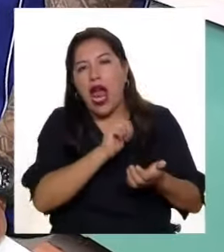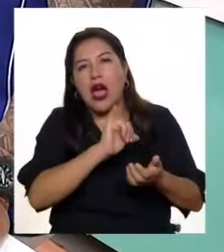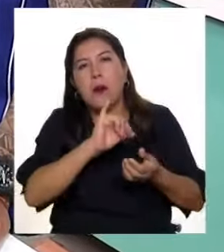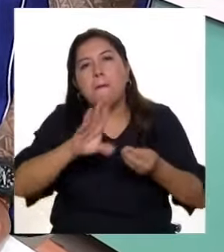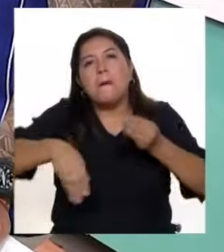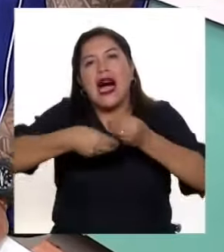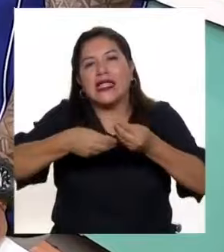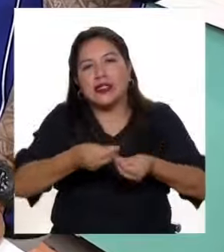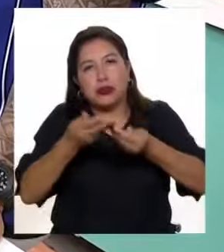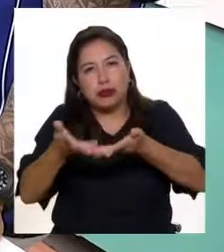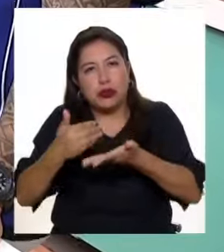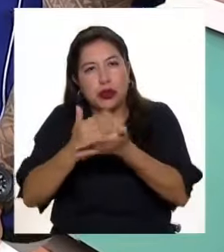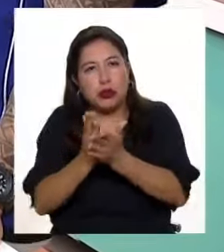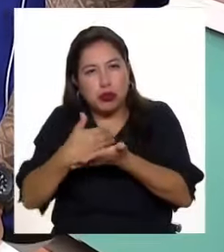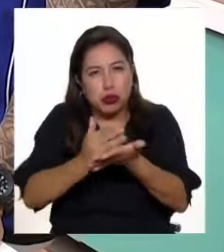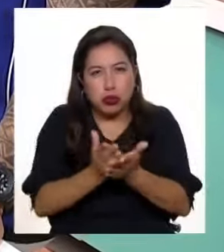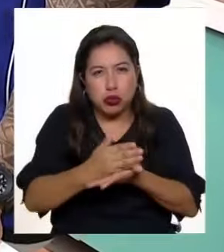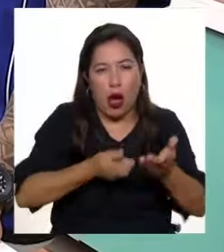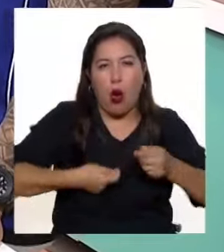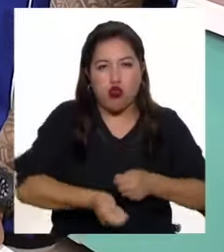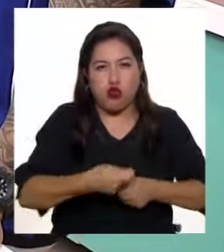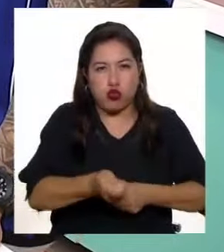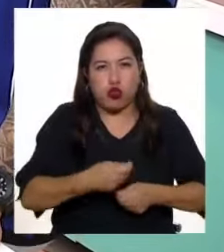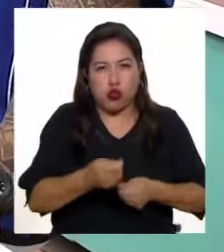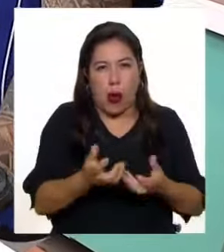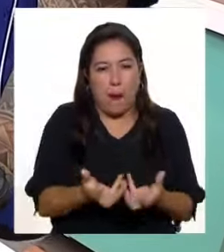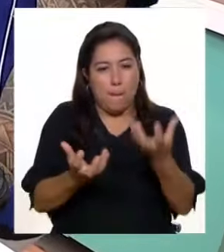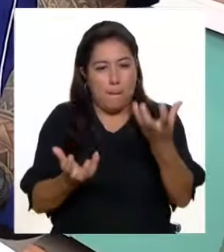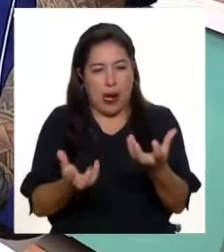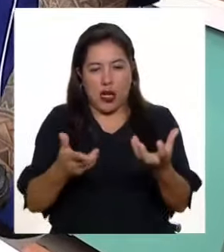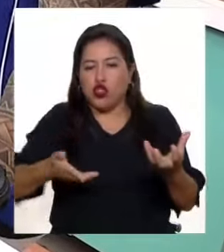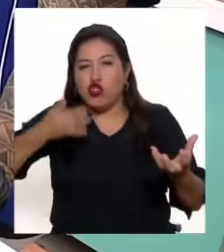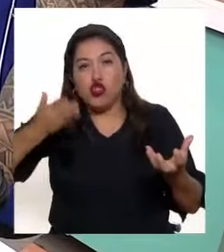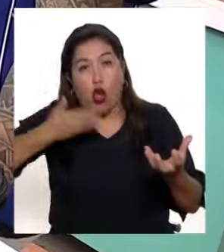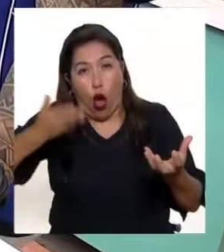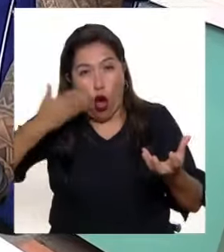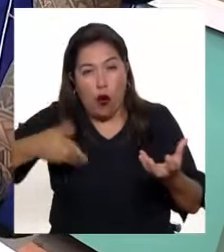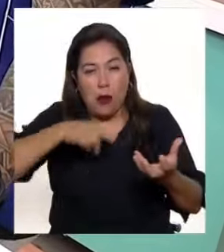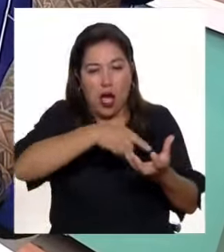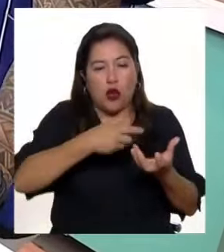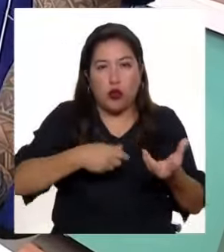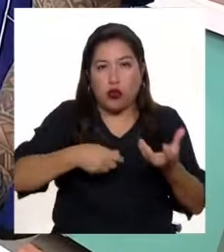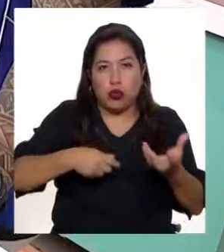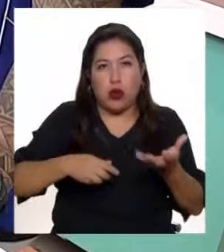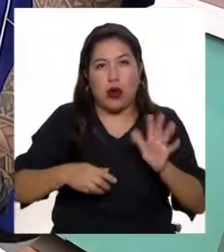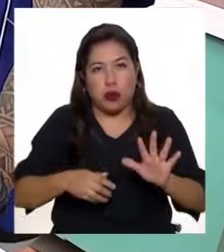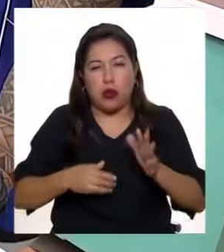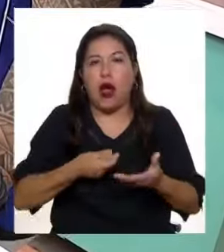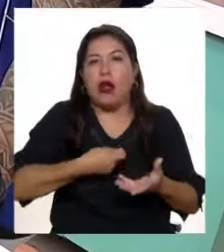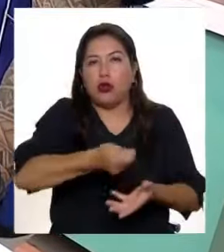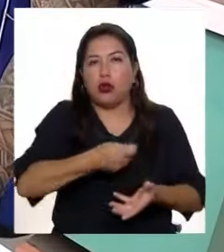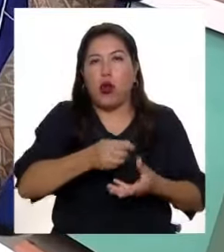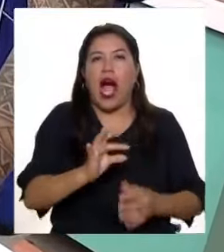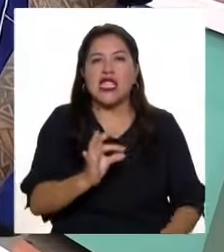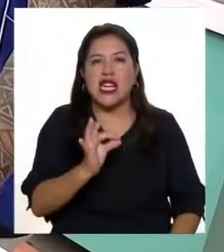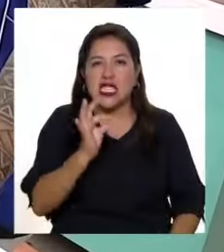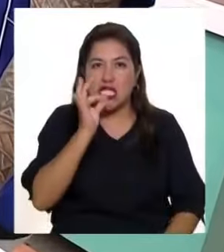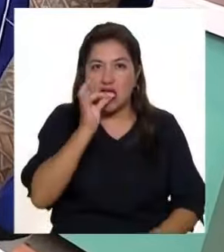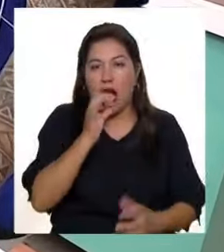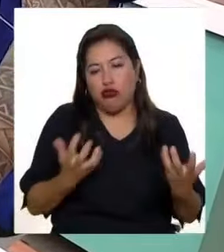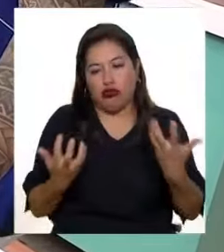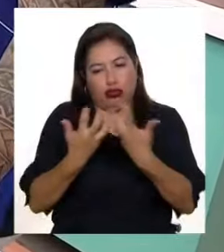no me refería a un pancito al costado nada más, porque bueno, ya. Bueno, sin tostar. Tostadito, más rico. Para remojarlo en la